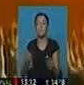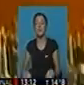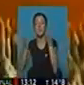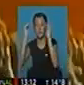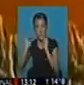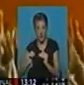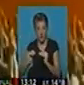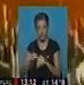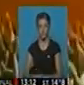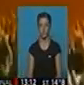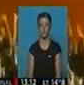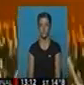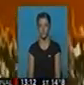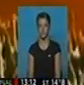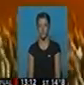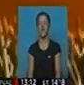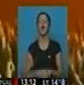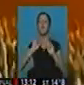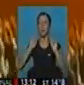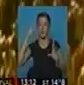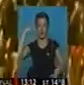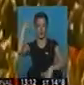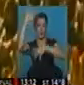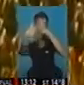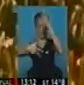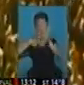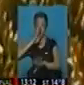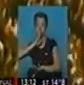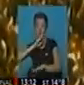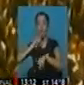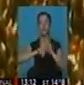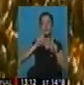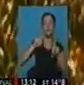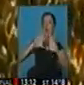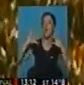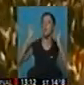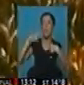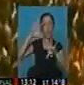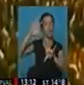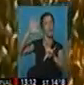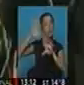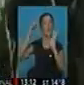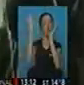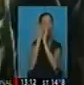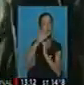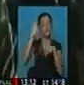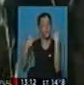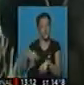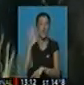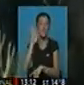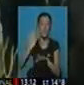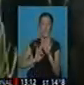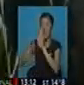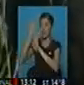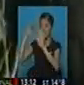además, una revolución acallada. Mientras la prensa mundial recordaba con distintos análisis los 50 años de